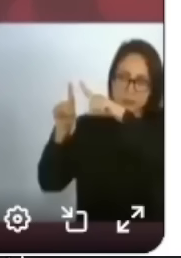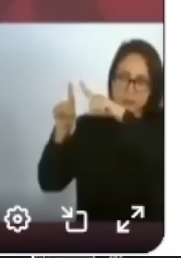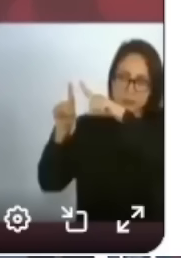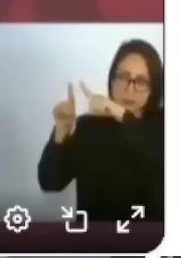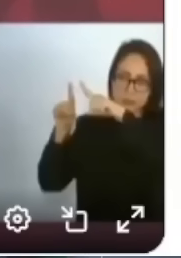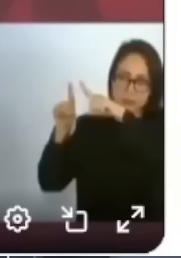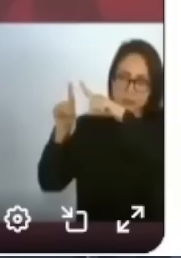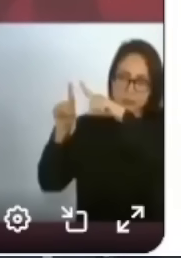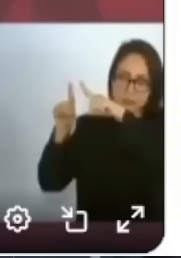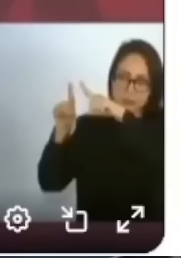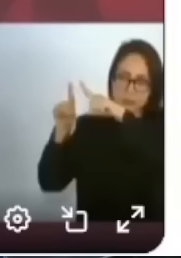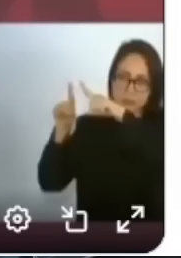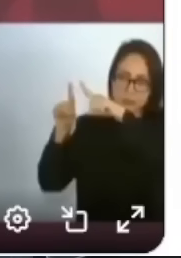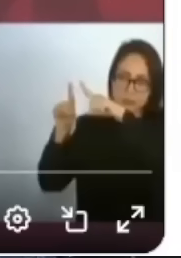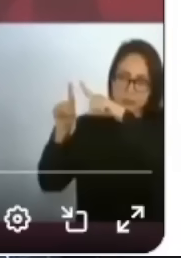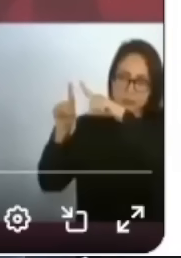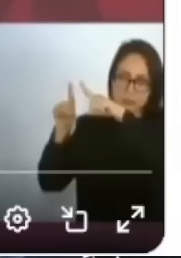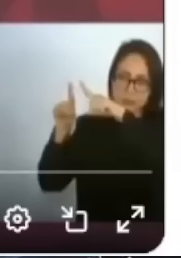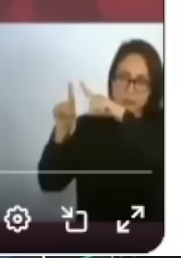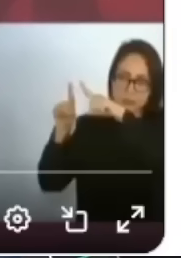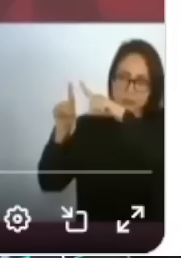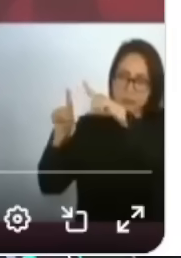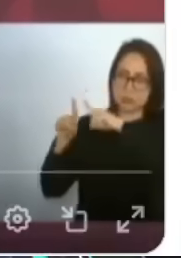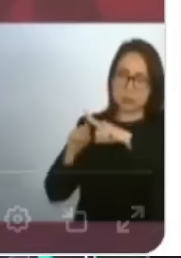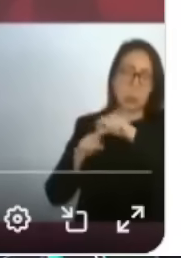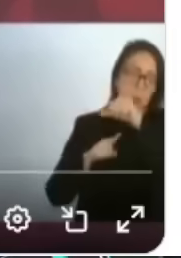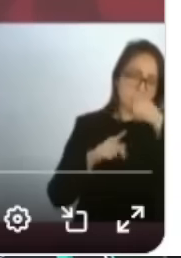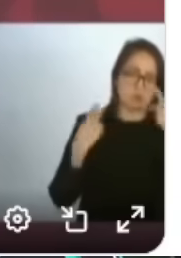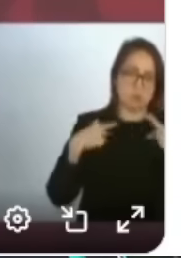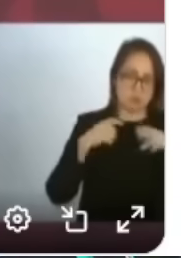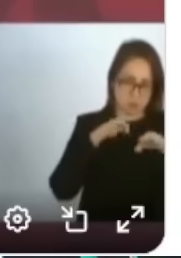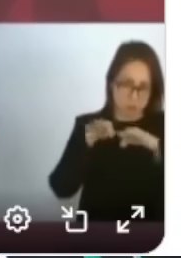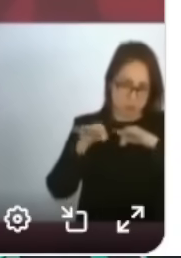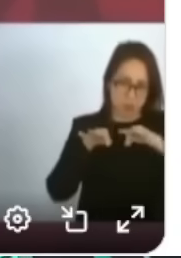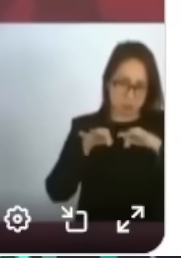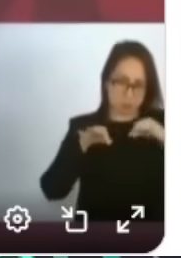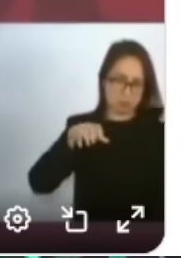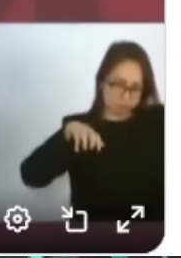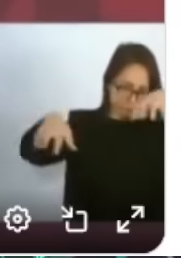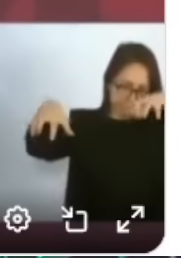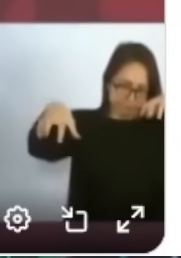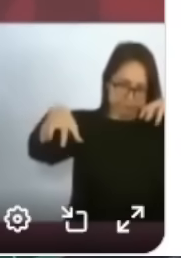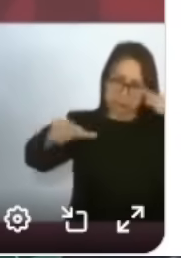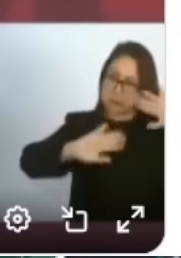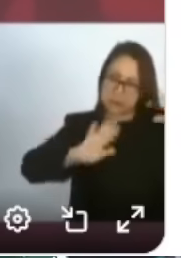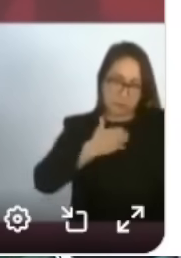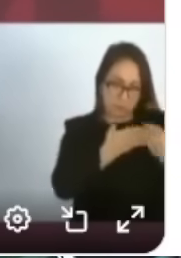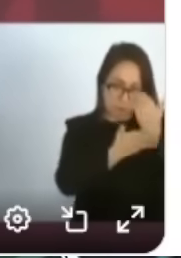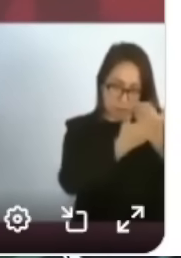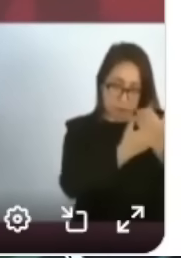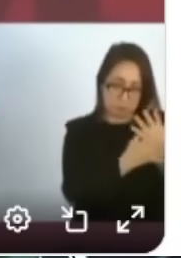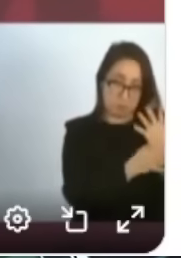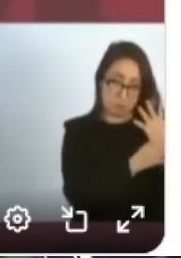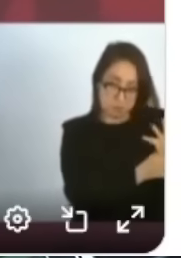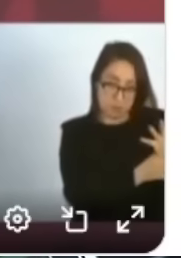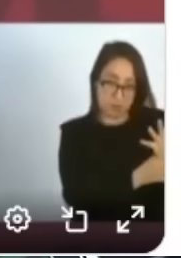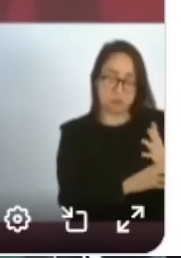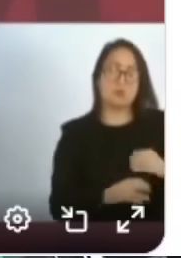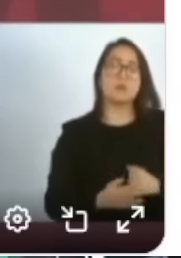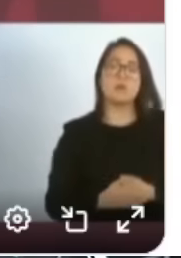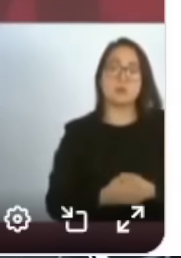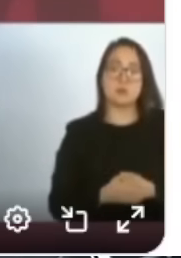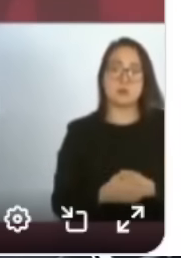esto nos lleva precisamente a un tema muy interesante vamos a revisar